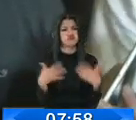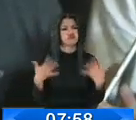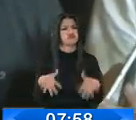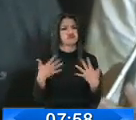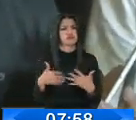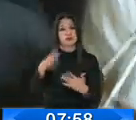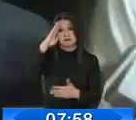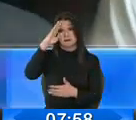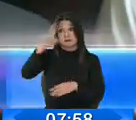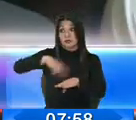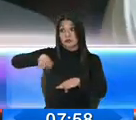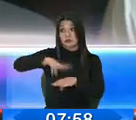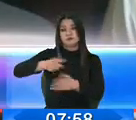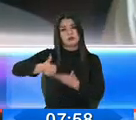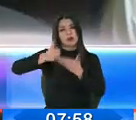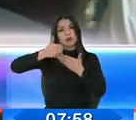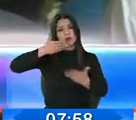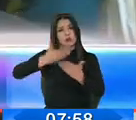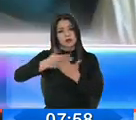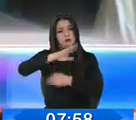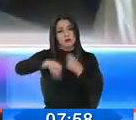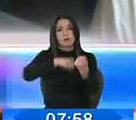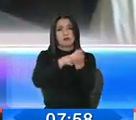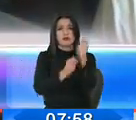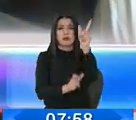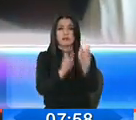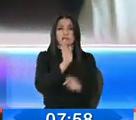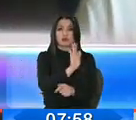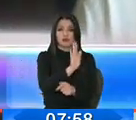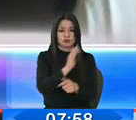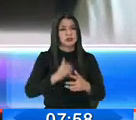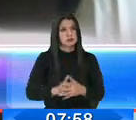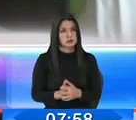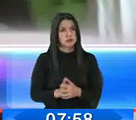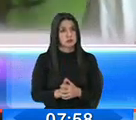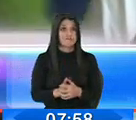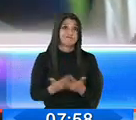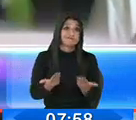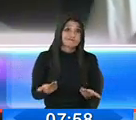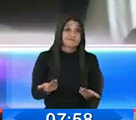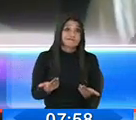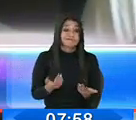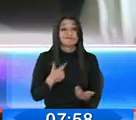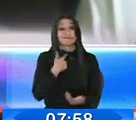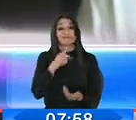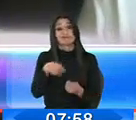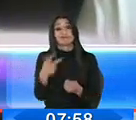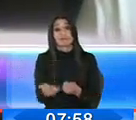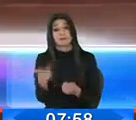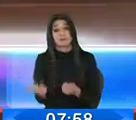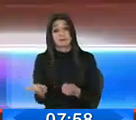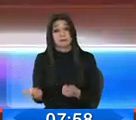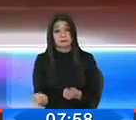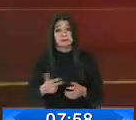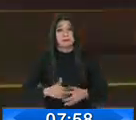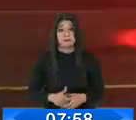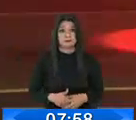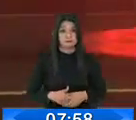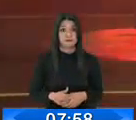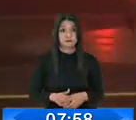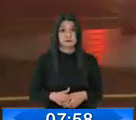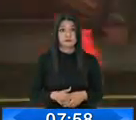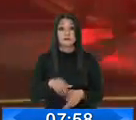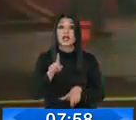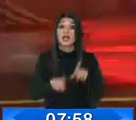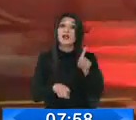la Policía Nacional para dar atención a todas las personas que están, digamos, víctimas de esta tragedia, de este accidente. Algunos